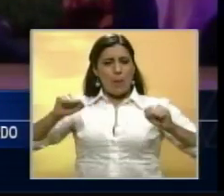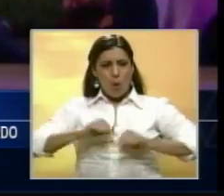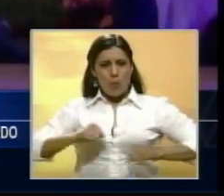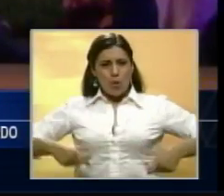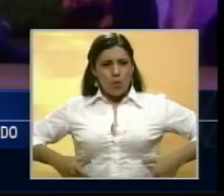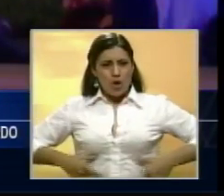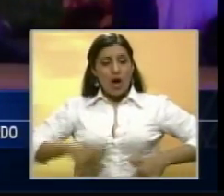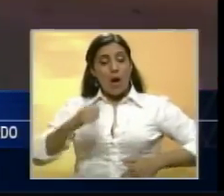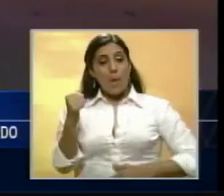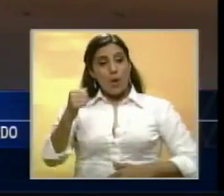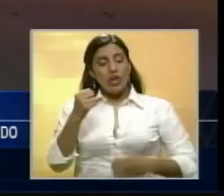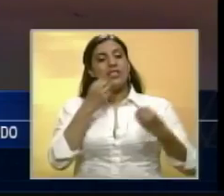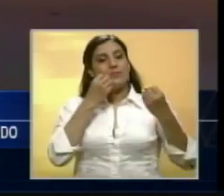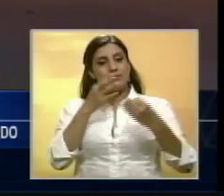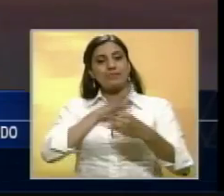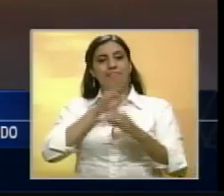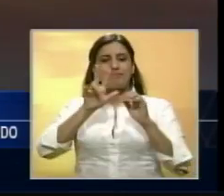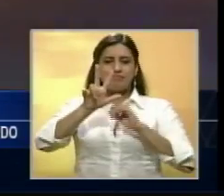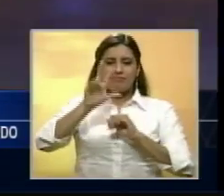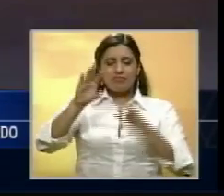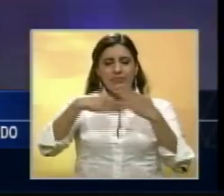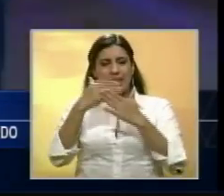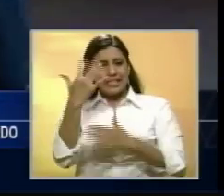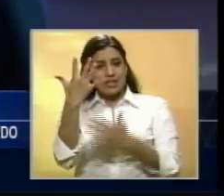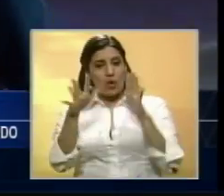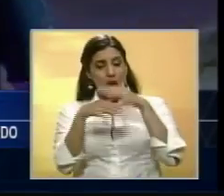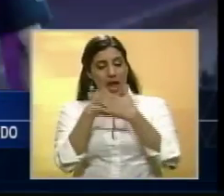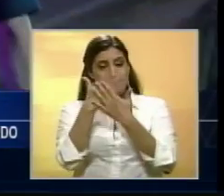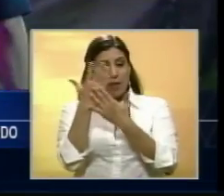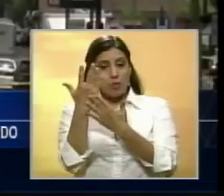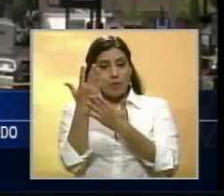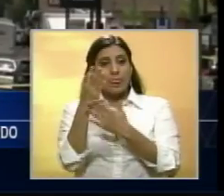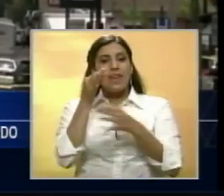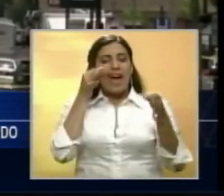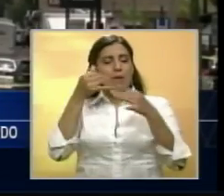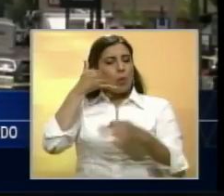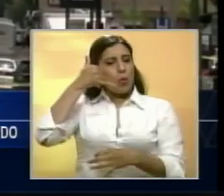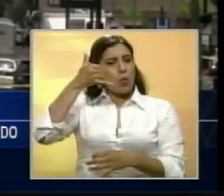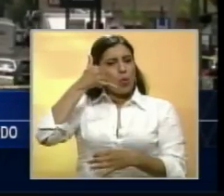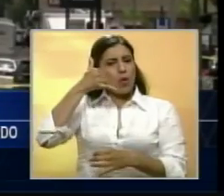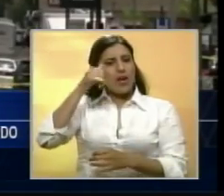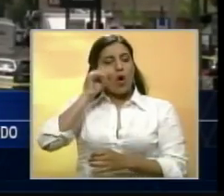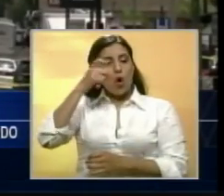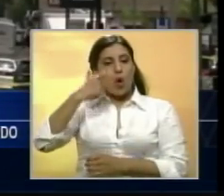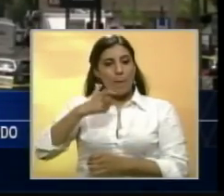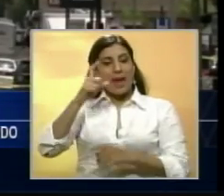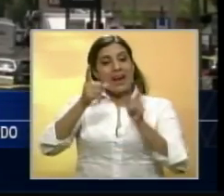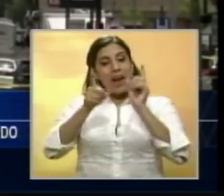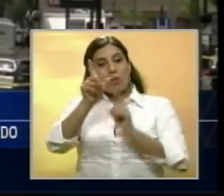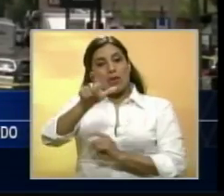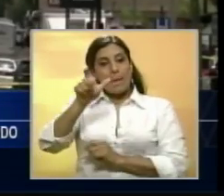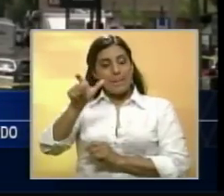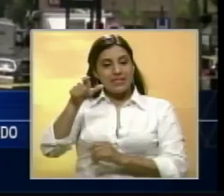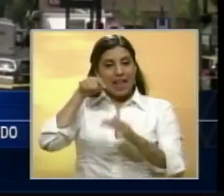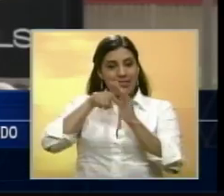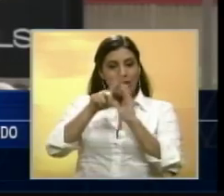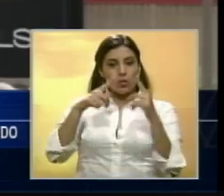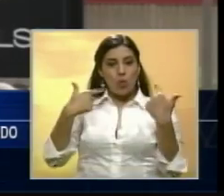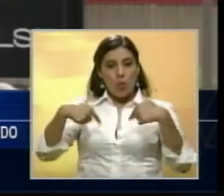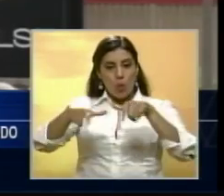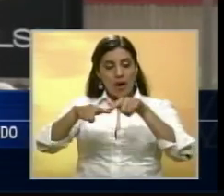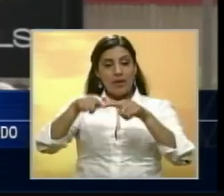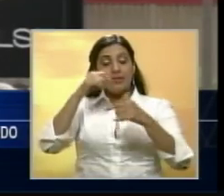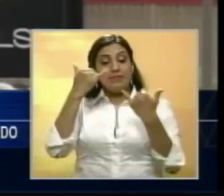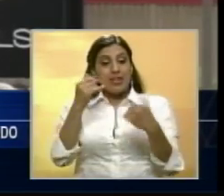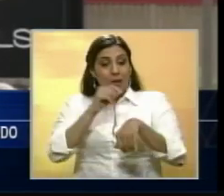explosivos. La policía afirmó que entre las 3 y las 5 de la mañana hablaron telefónicamente con Martin y con algunas personas dentro del local.